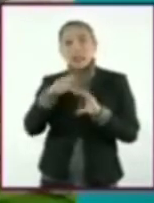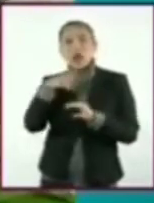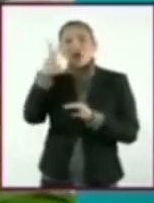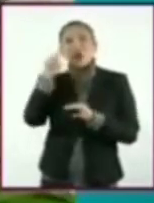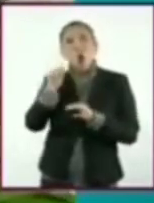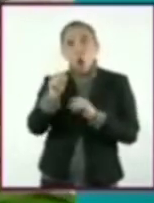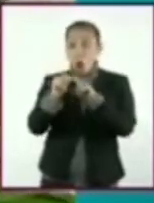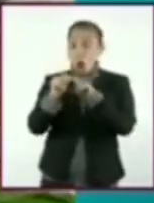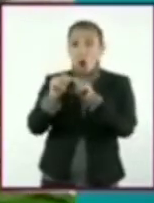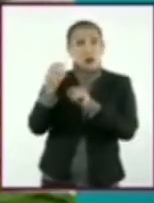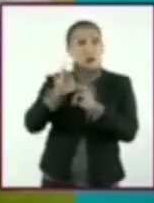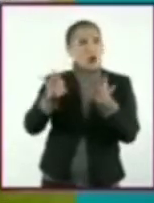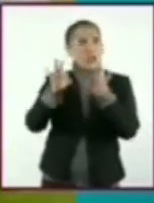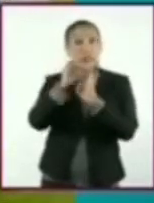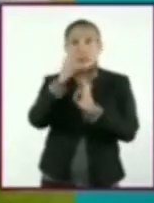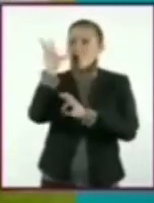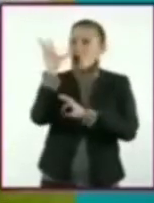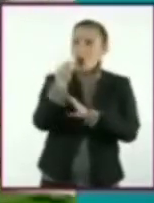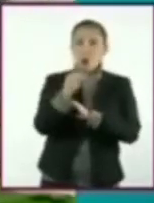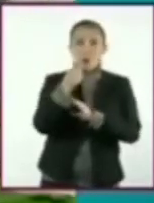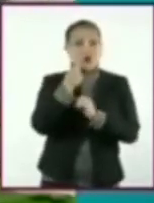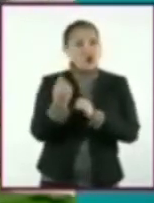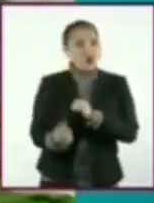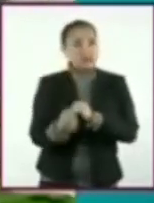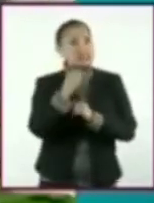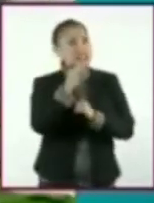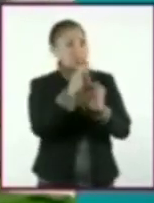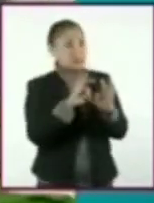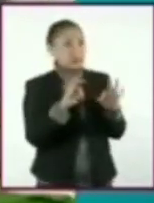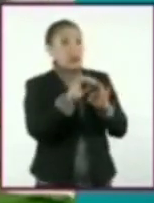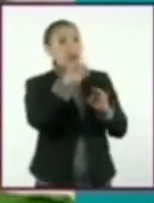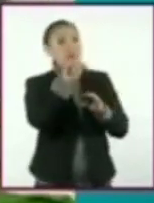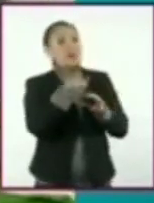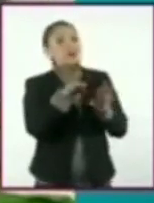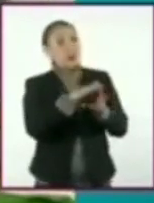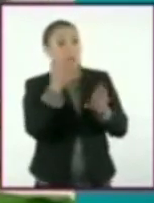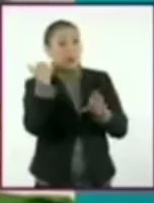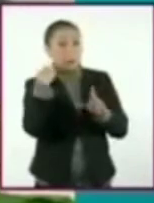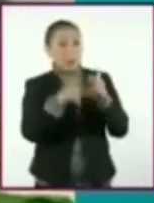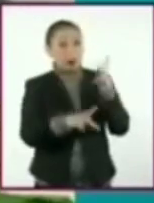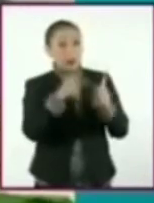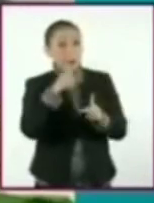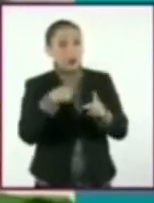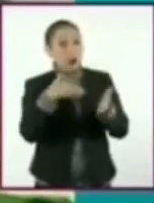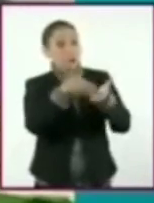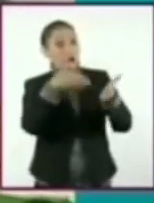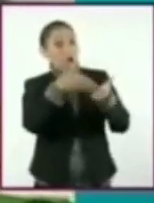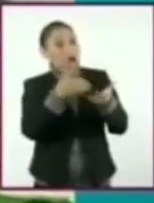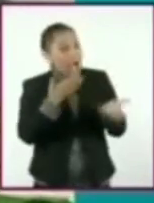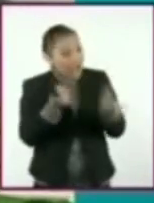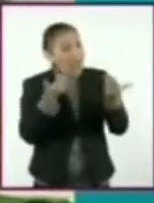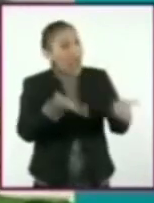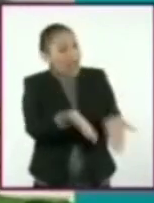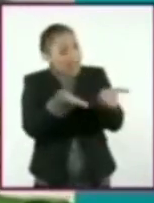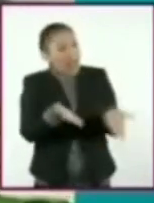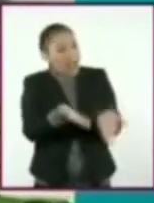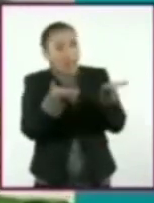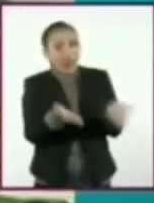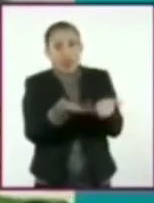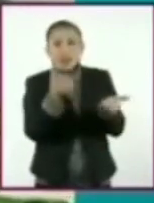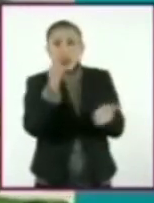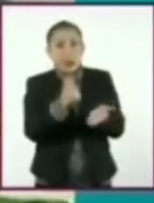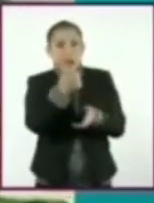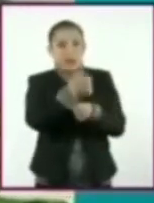no. Exacto, es súper importante. Desde chiquitos. Claro, porque después viene, como platicamos, la presión social, ¿no?